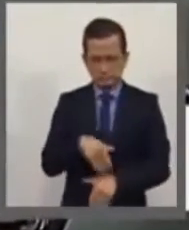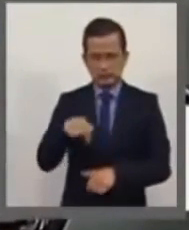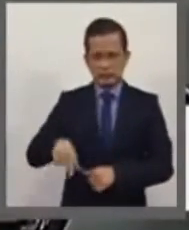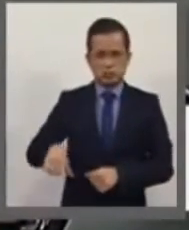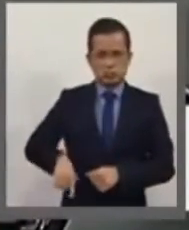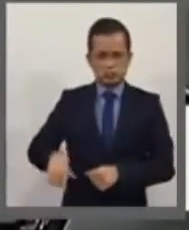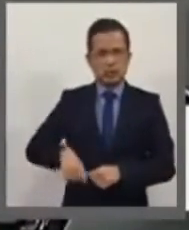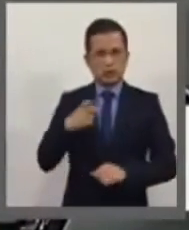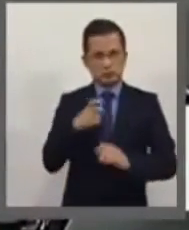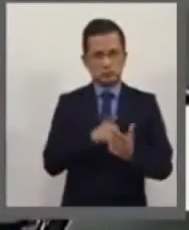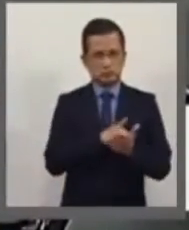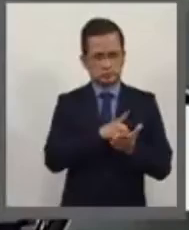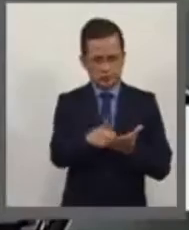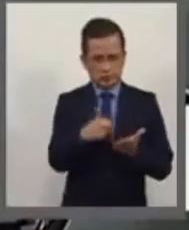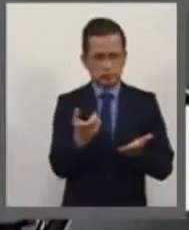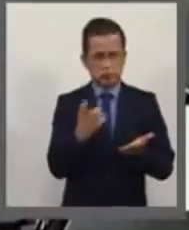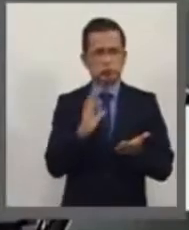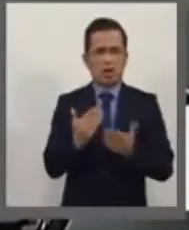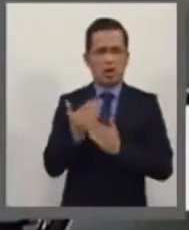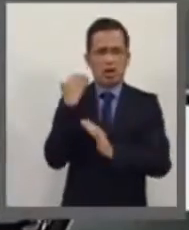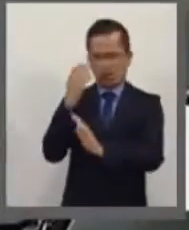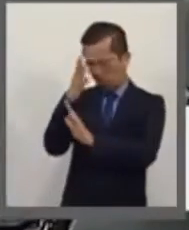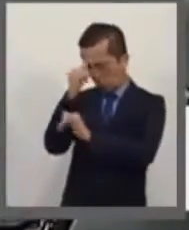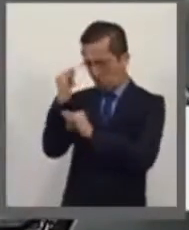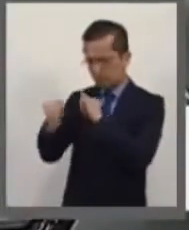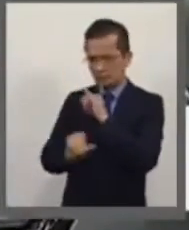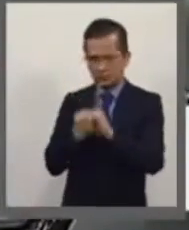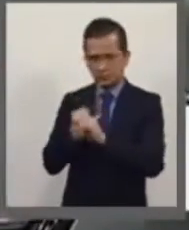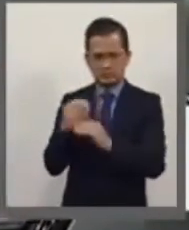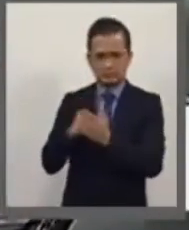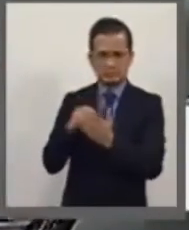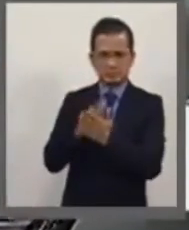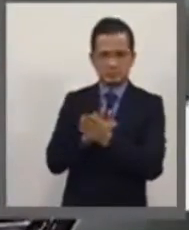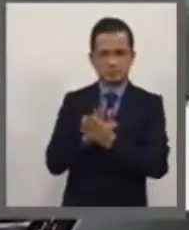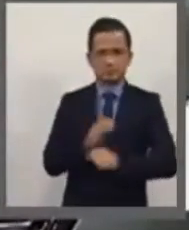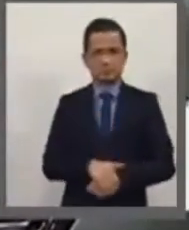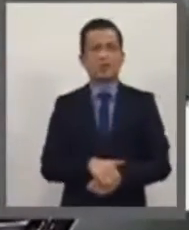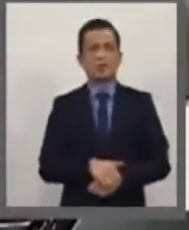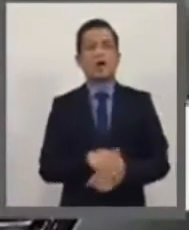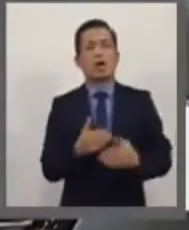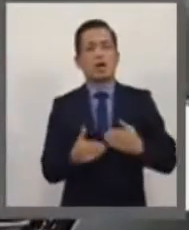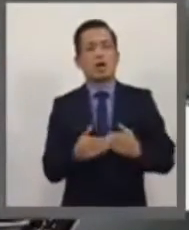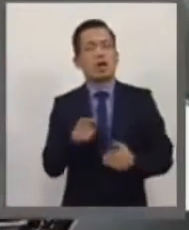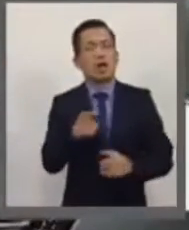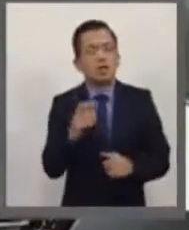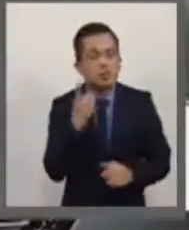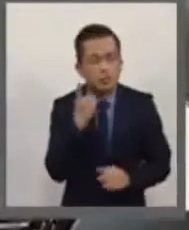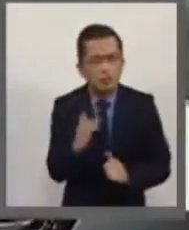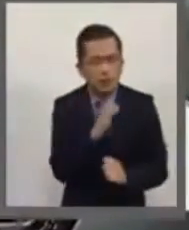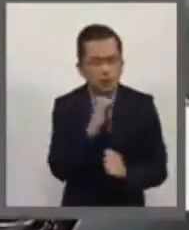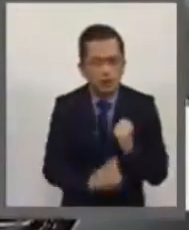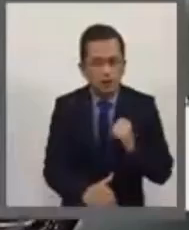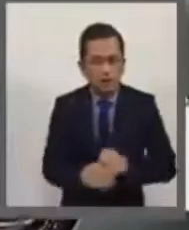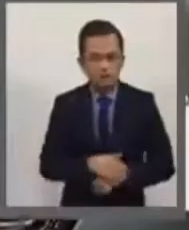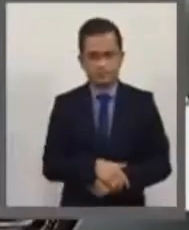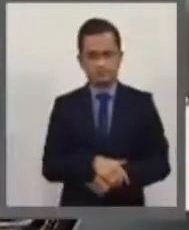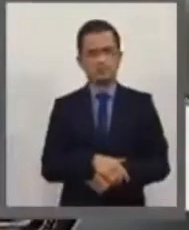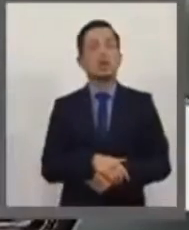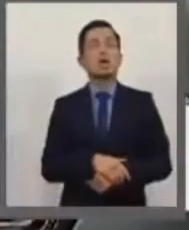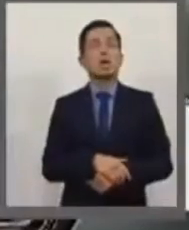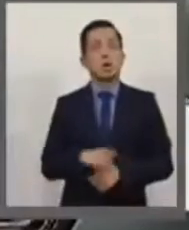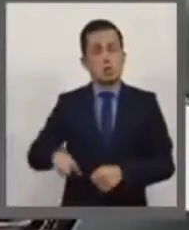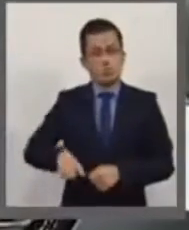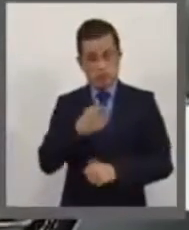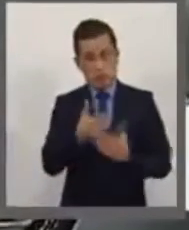por nuestro gobierno en los diversos instrumentos internacionales. El gobierno que se va concluya, fue definitivamente diputada. Omiso en dichas